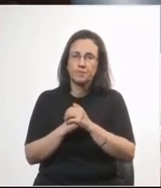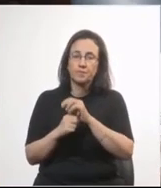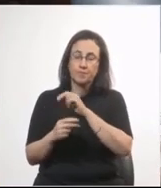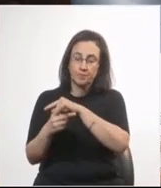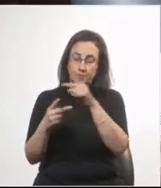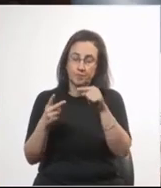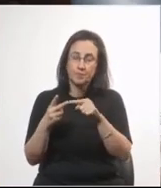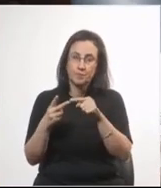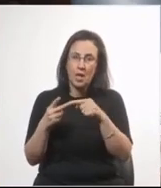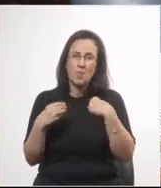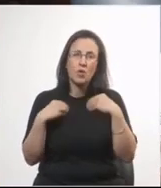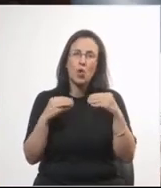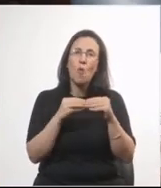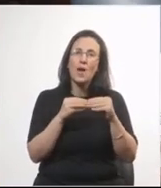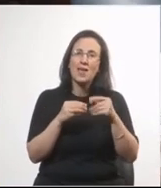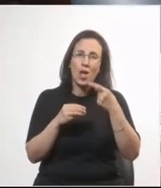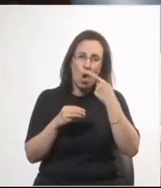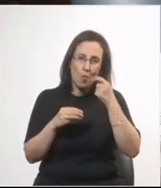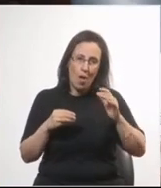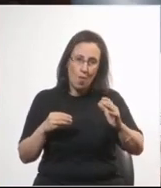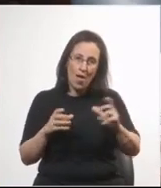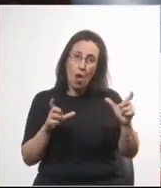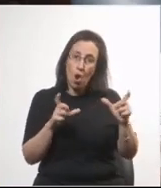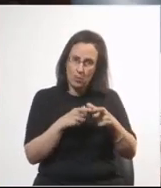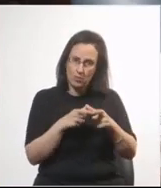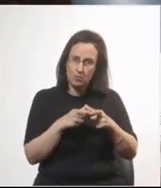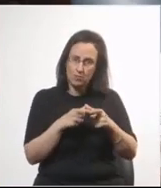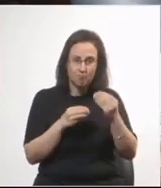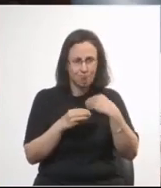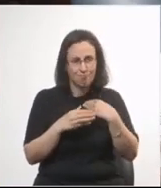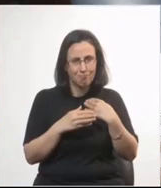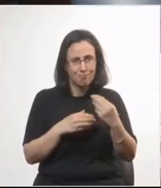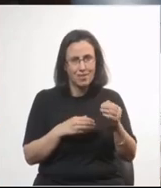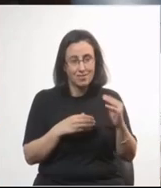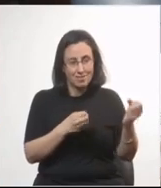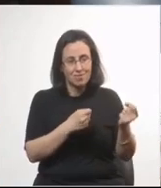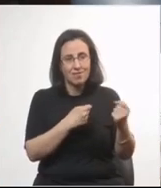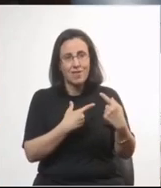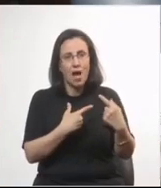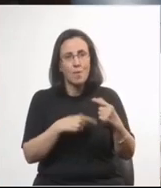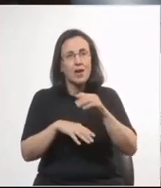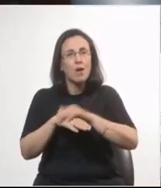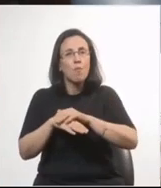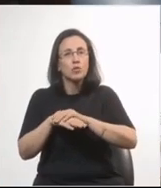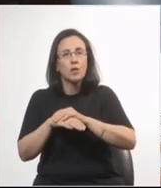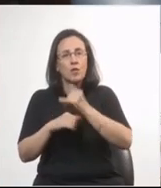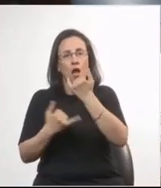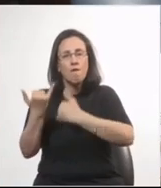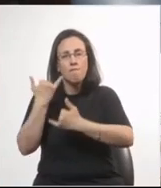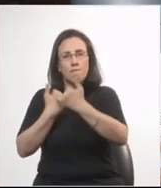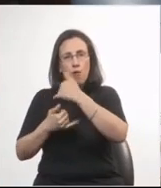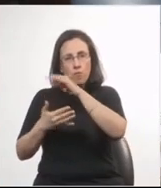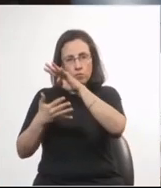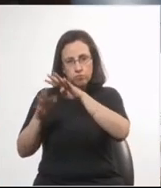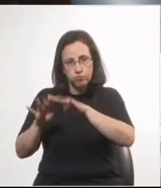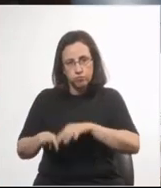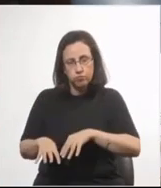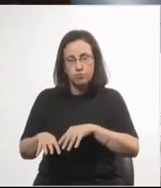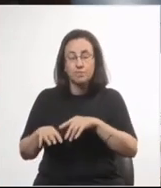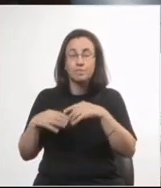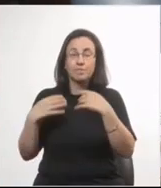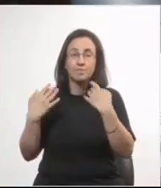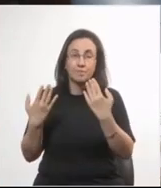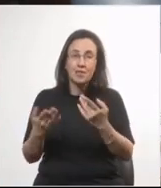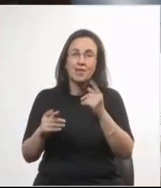mis compañeras y compañeros de bancada por haberme conferido la responsabilidad de realizar este informe y